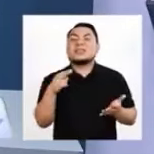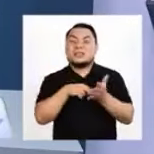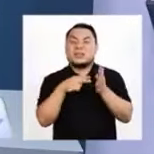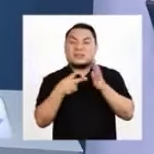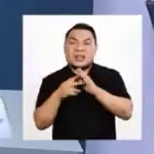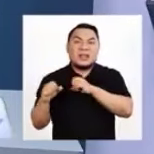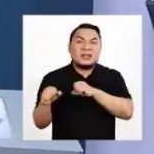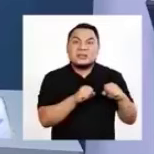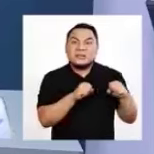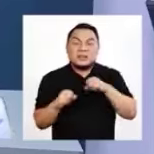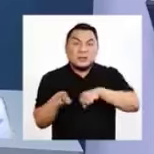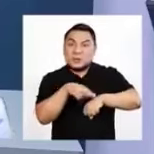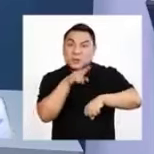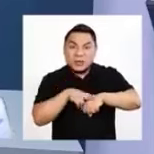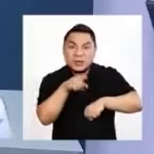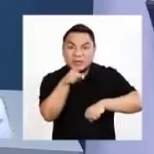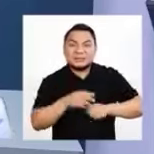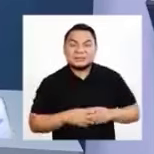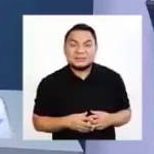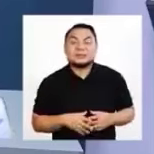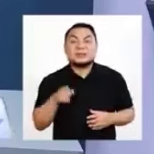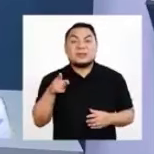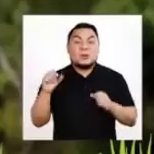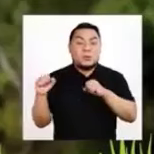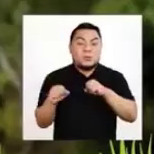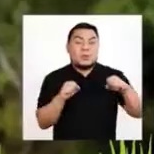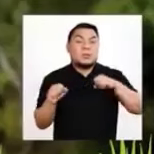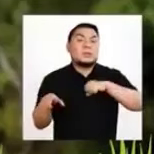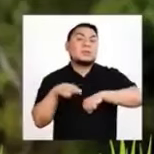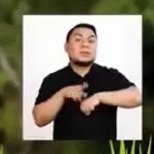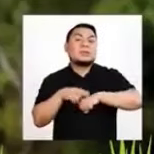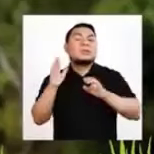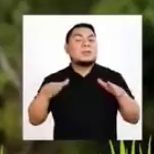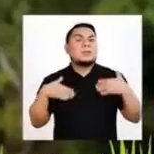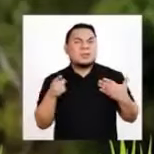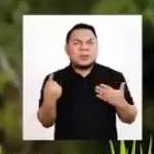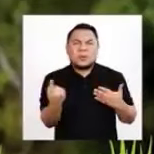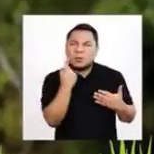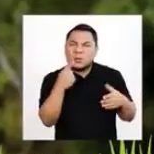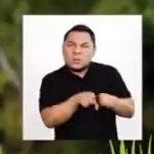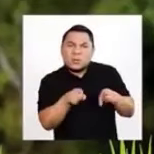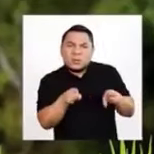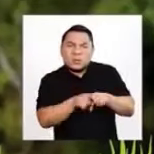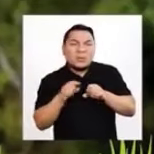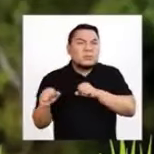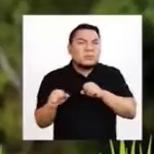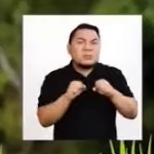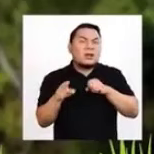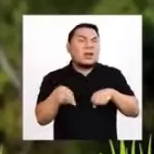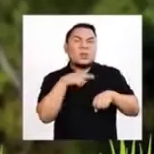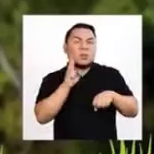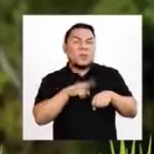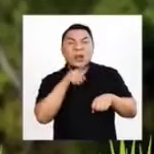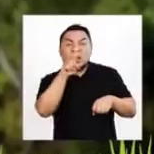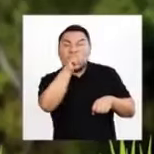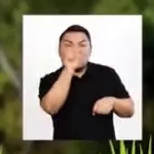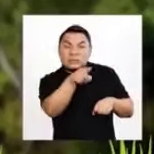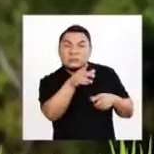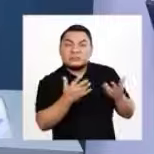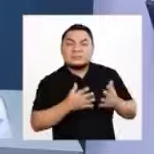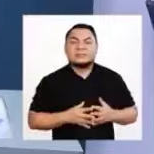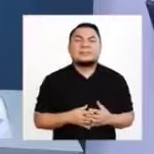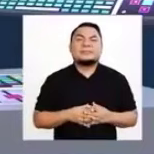¿Saben qué son los desastres naturales? ¿Los desastres naturales no son lo mismo que un fenómeno